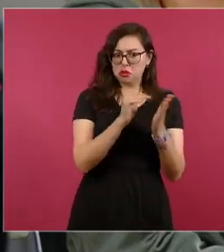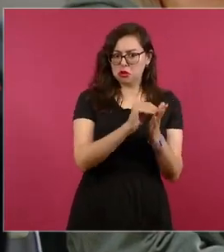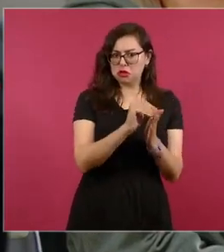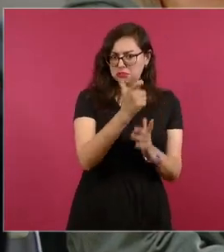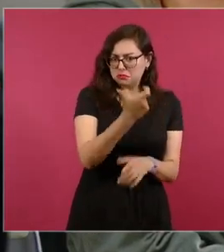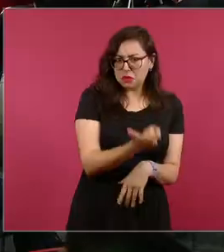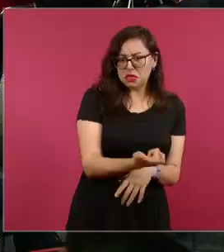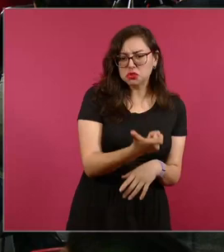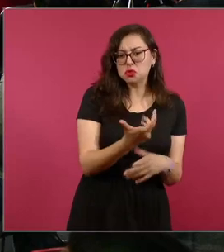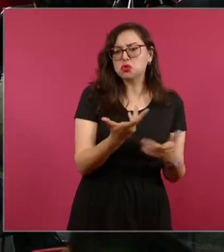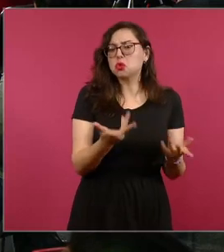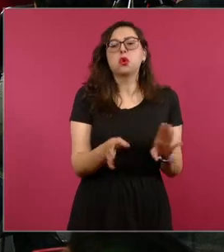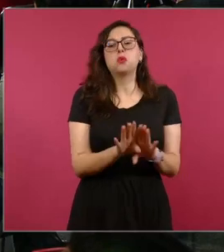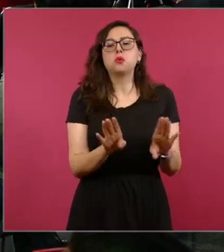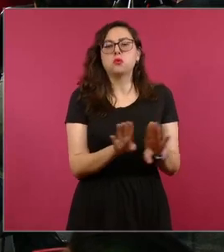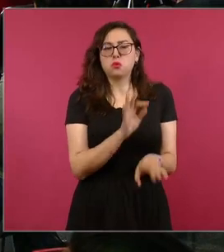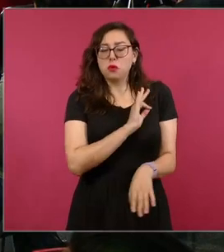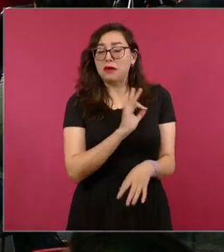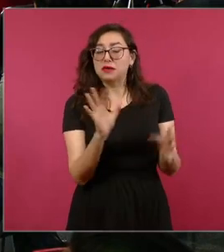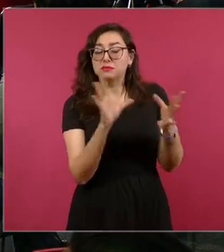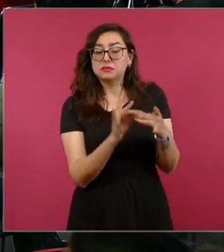un poquito más, por favor.